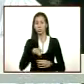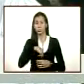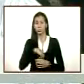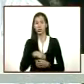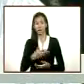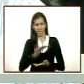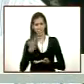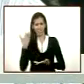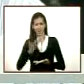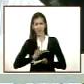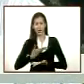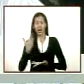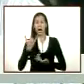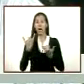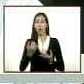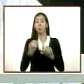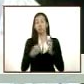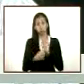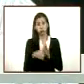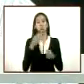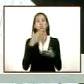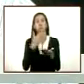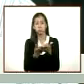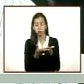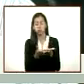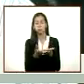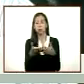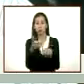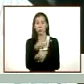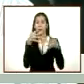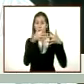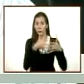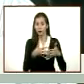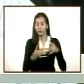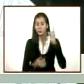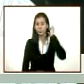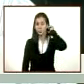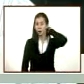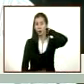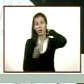ofrecemos formalmente al gobierno de los Estados Unidos